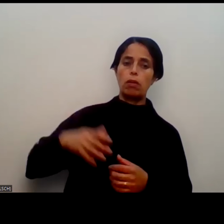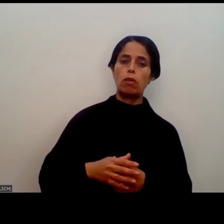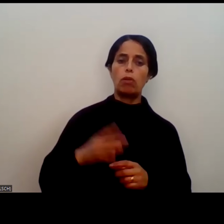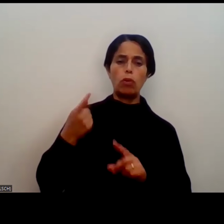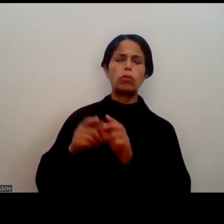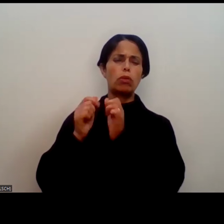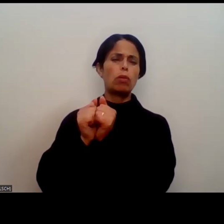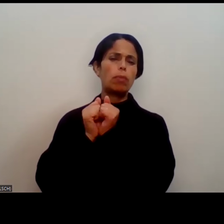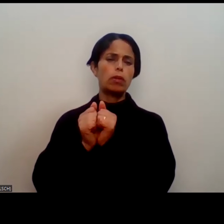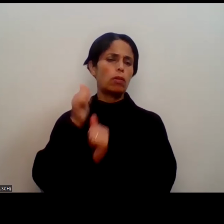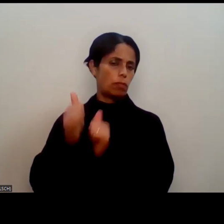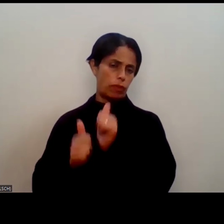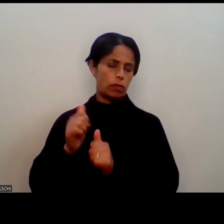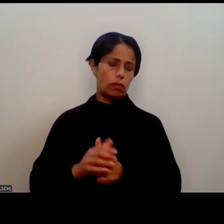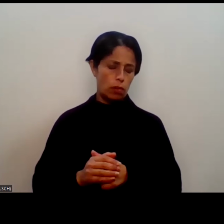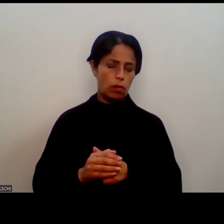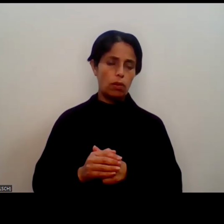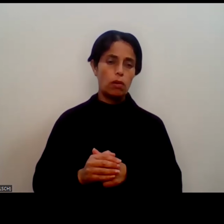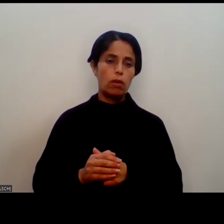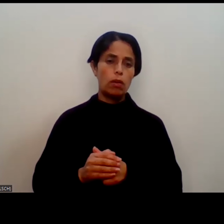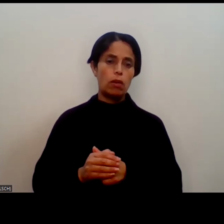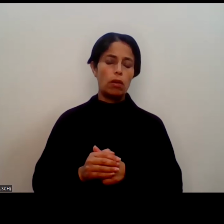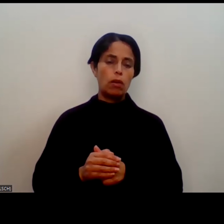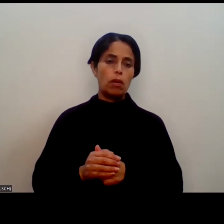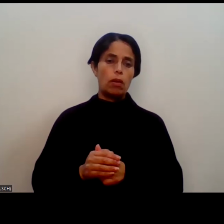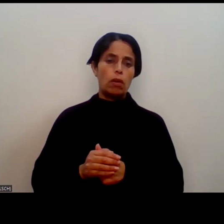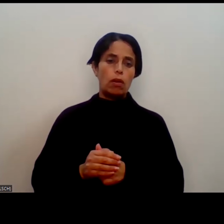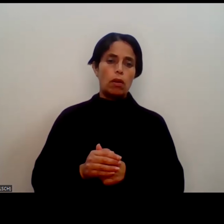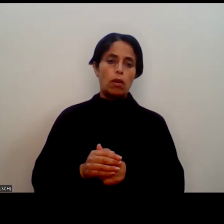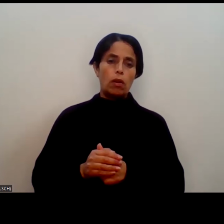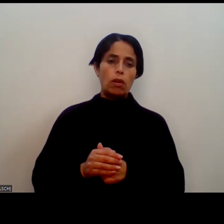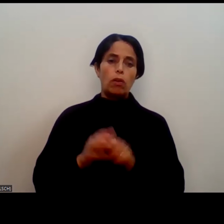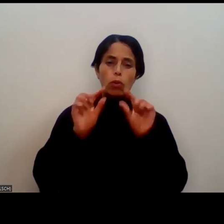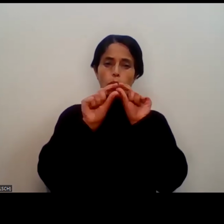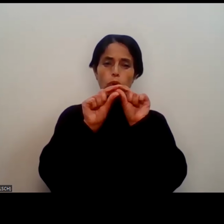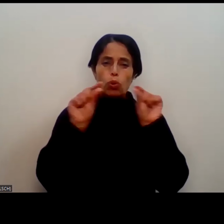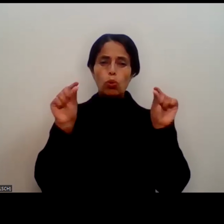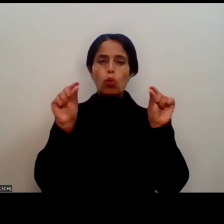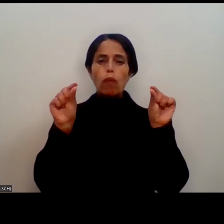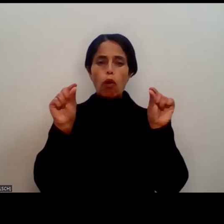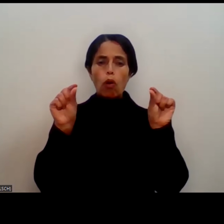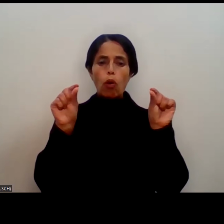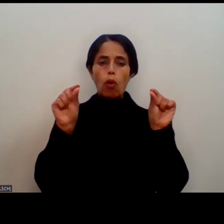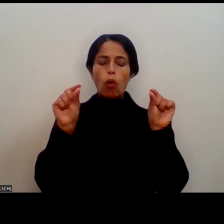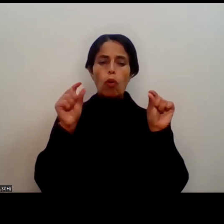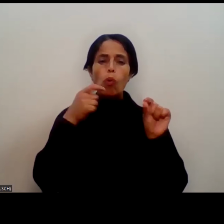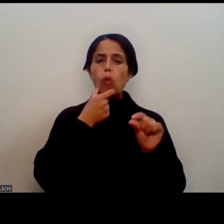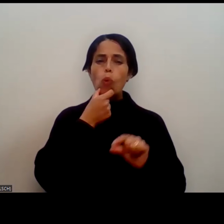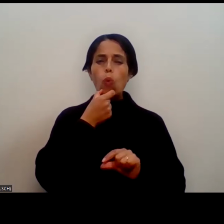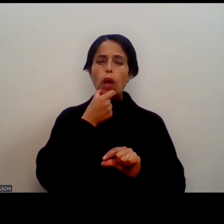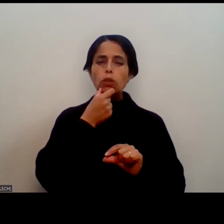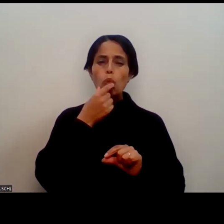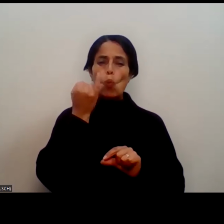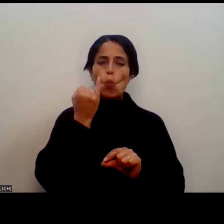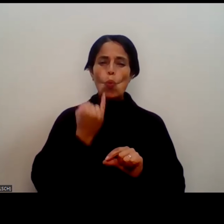colegas, s- en base al descubrimiento de unos tubitos de hueso muy delgados